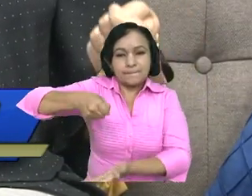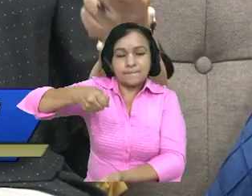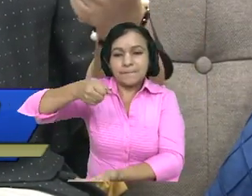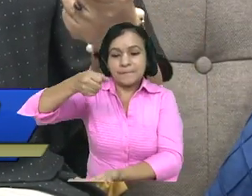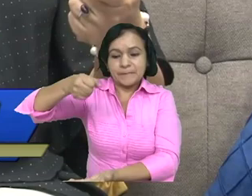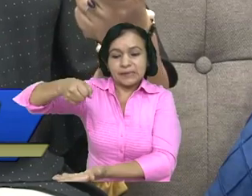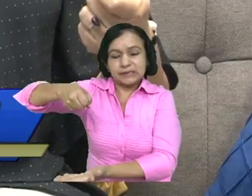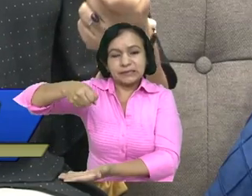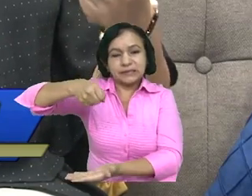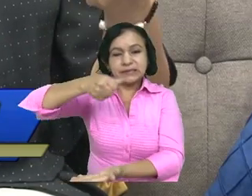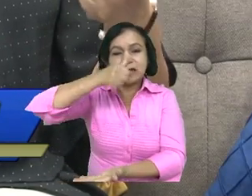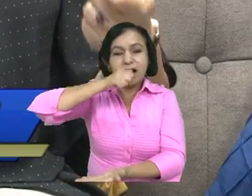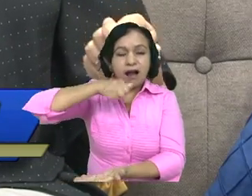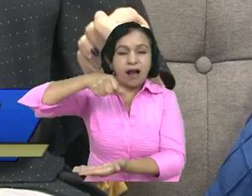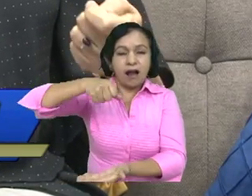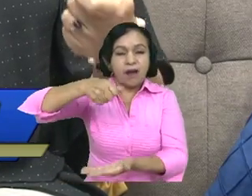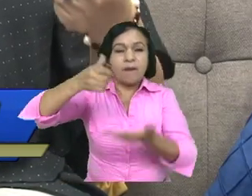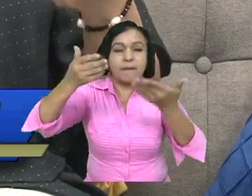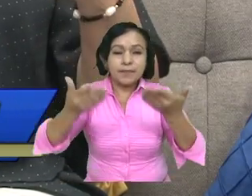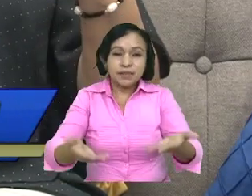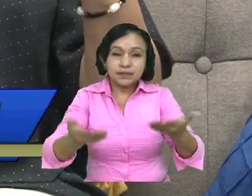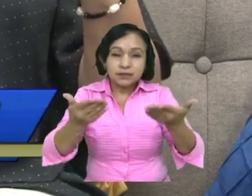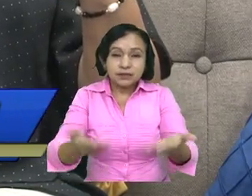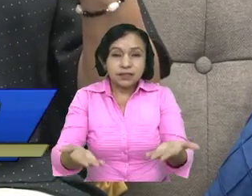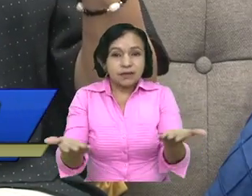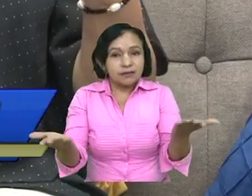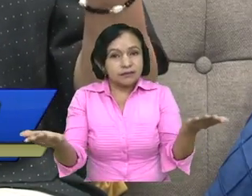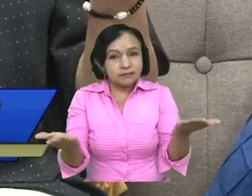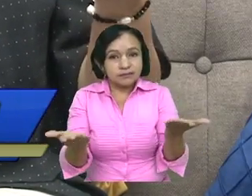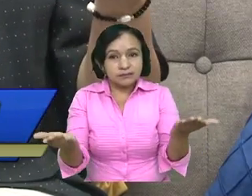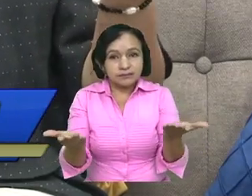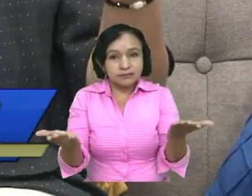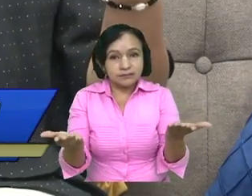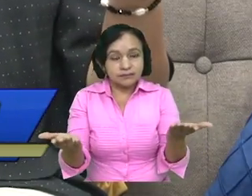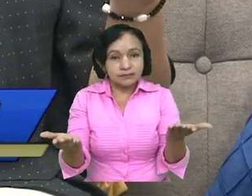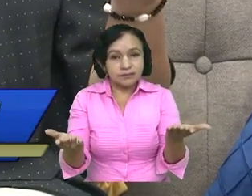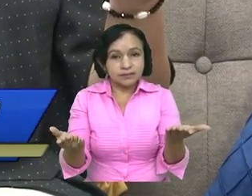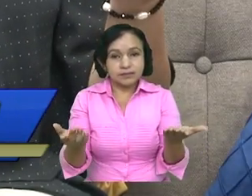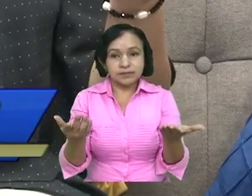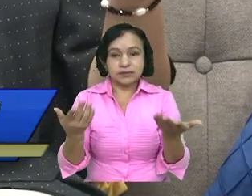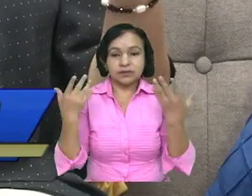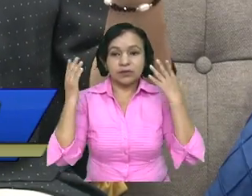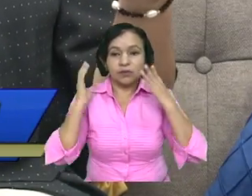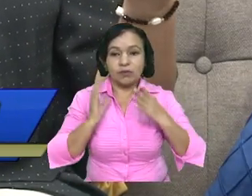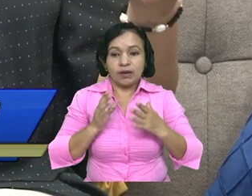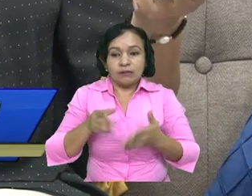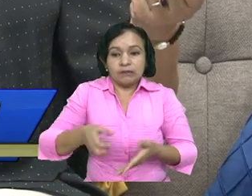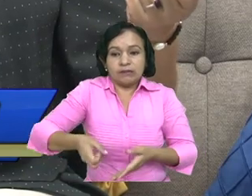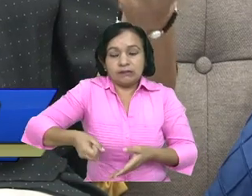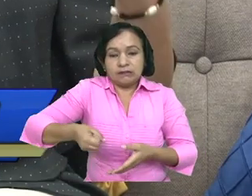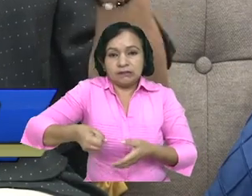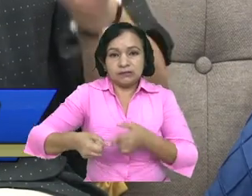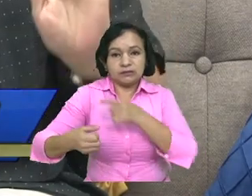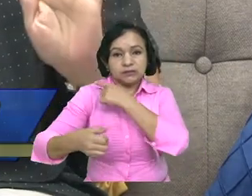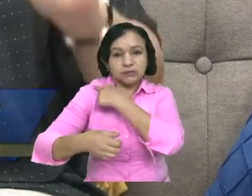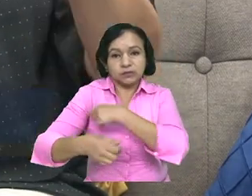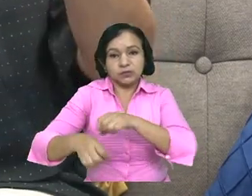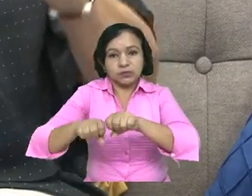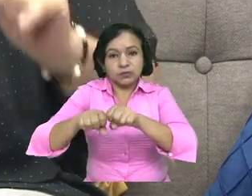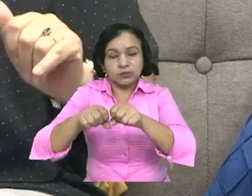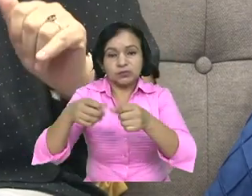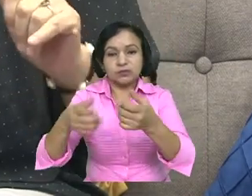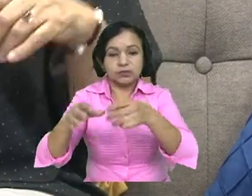brazos. Y eso significa una deformación física también, una deformación ósea. Claro.